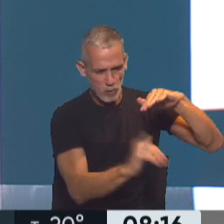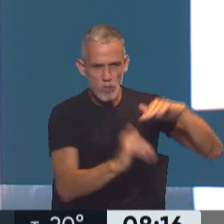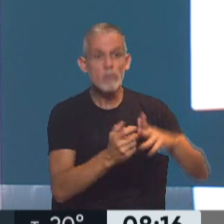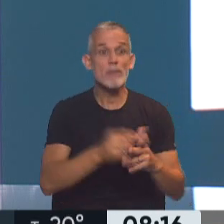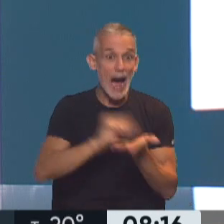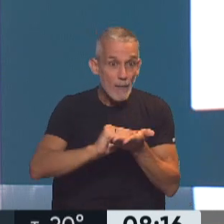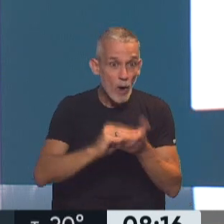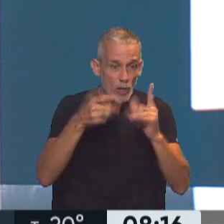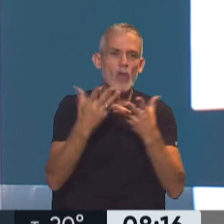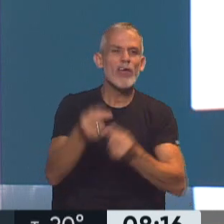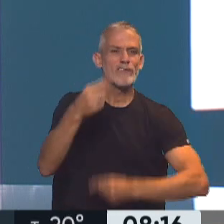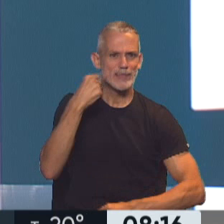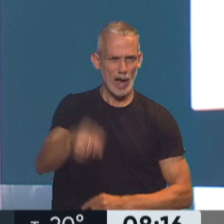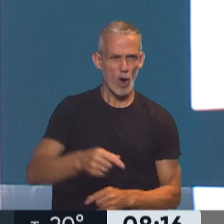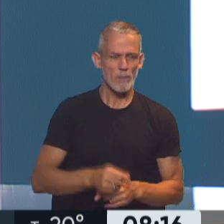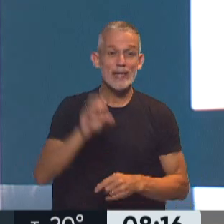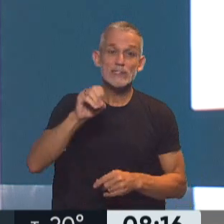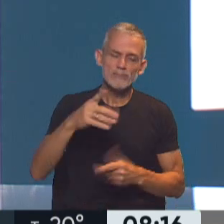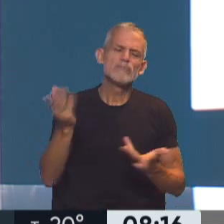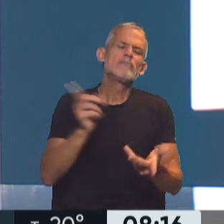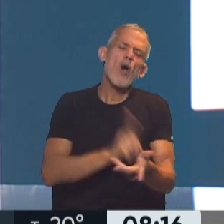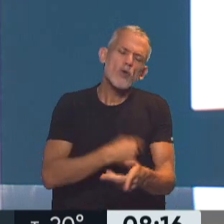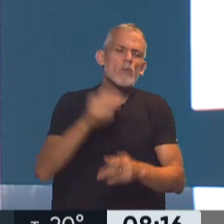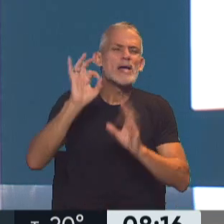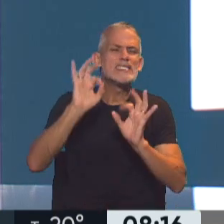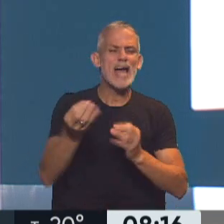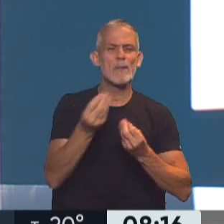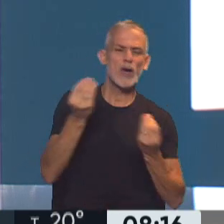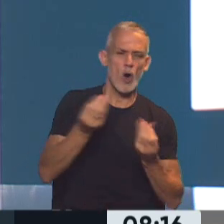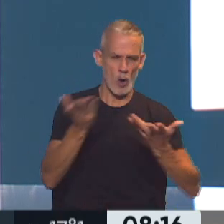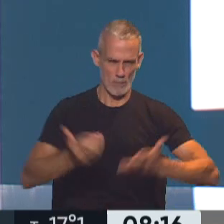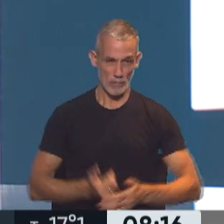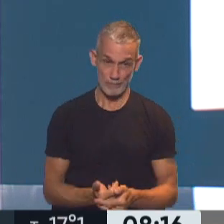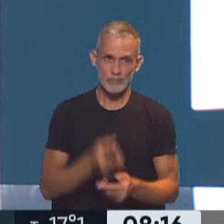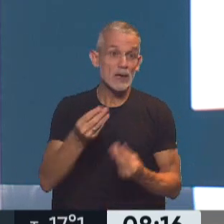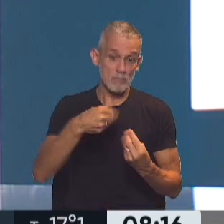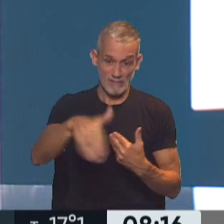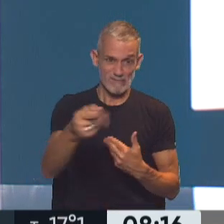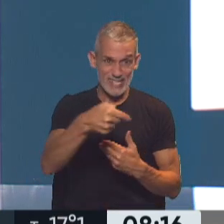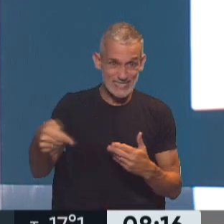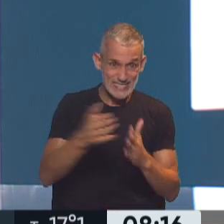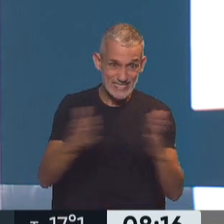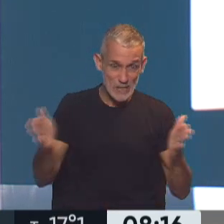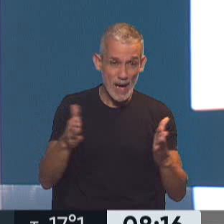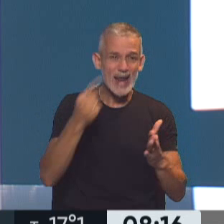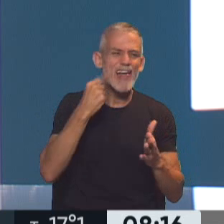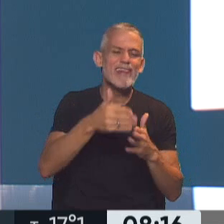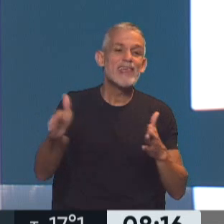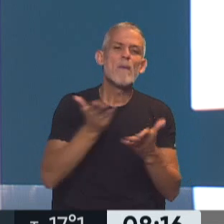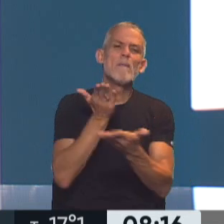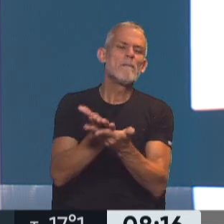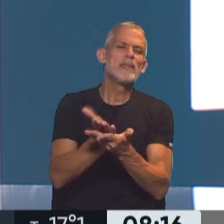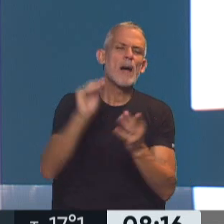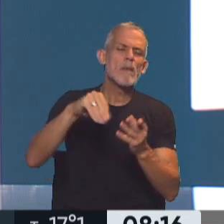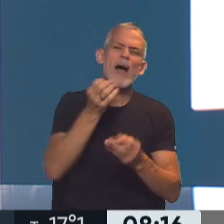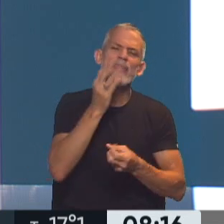abogado también de ese señor. Es un hombre acostumbrado a estas causas complejas. ¿Qué es lo que va a pasar? Probablemente en los próximos días pida la ampliación